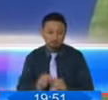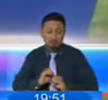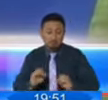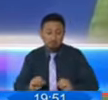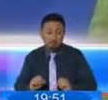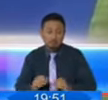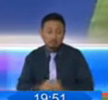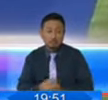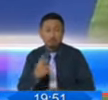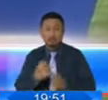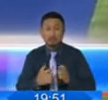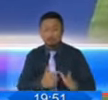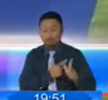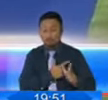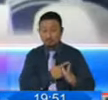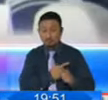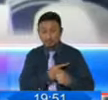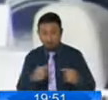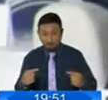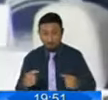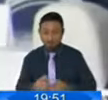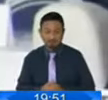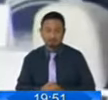una solución militar a este conflicto.